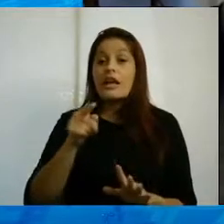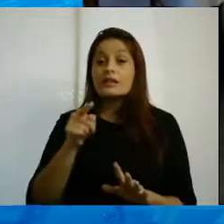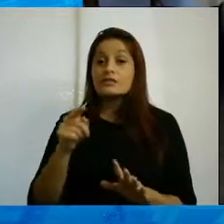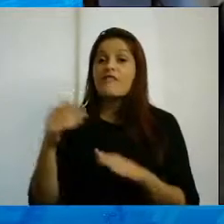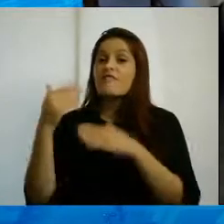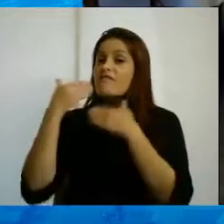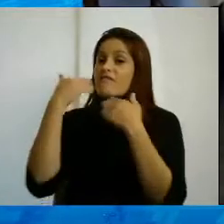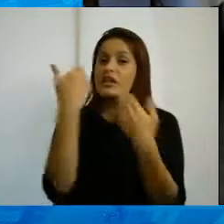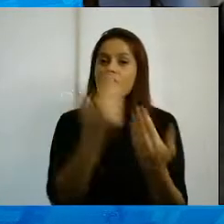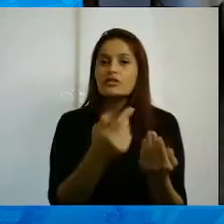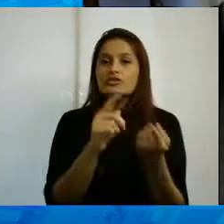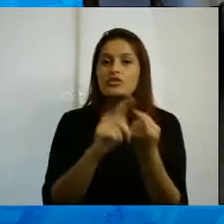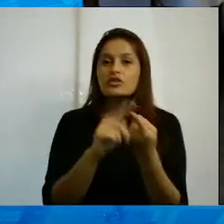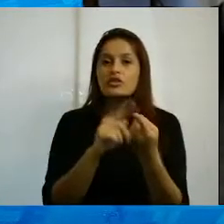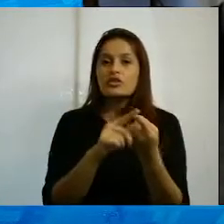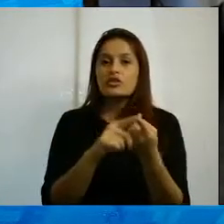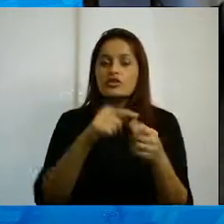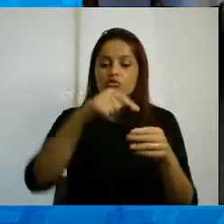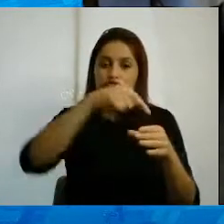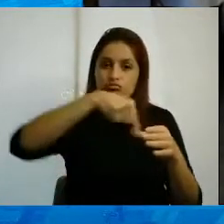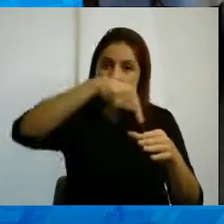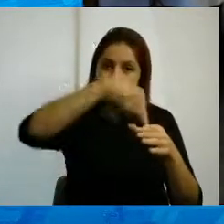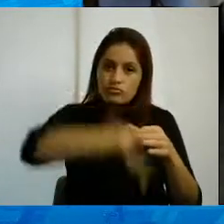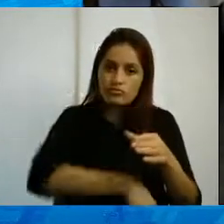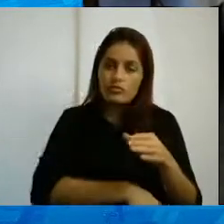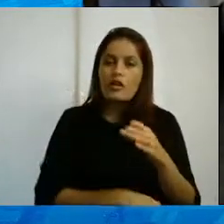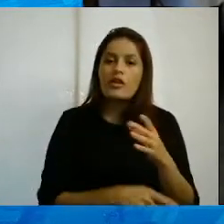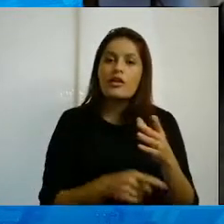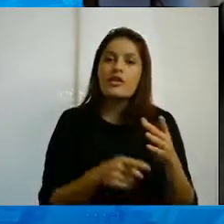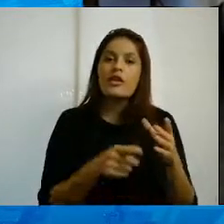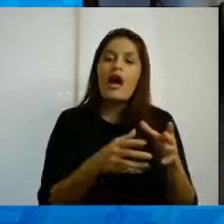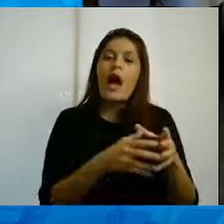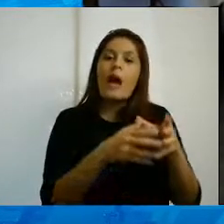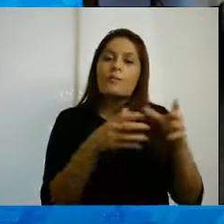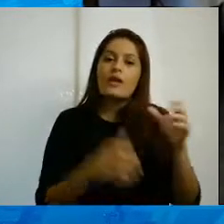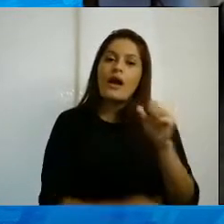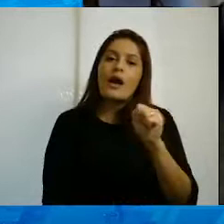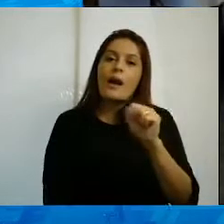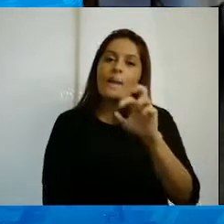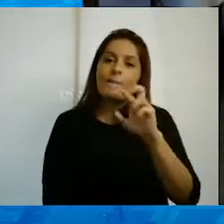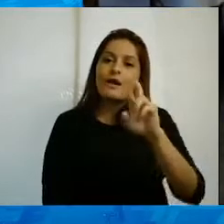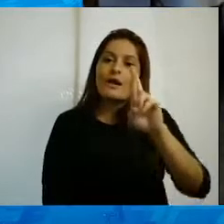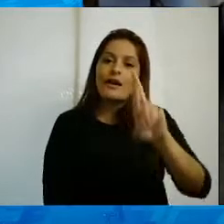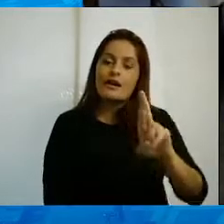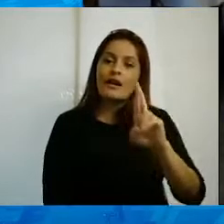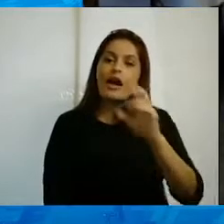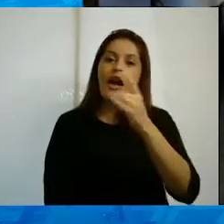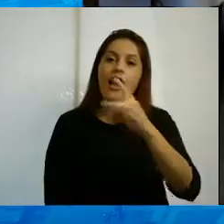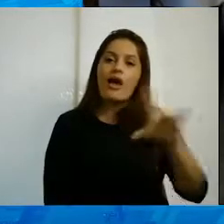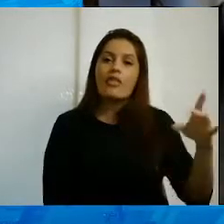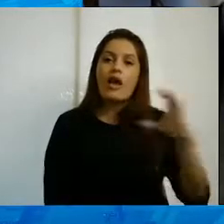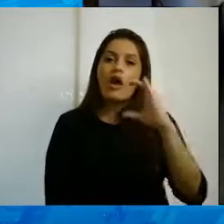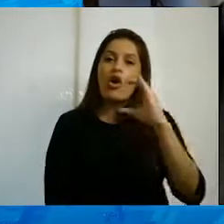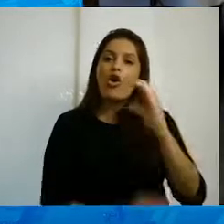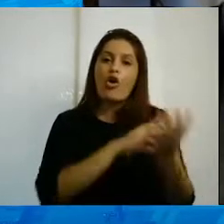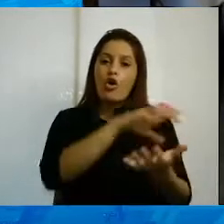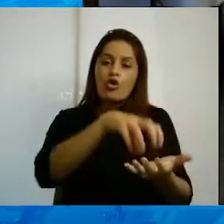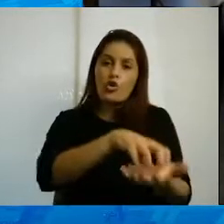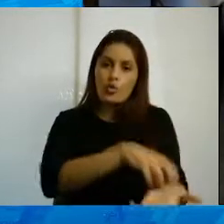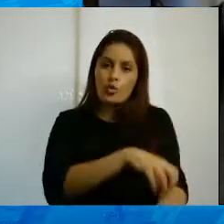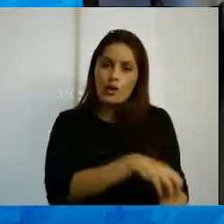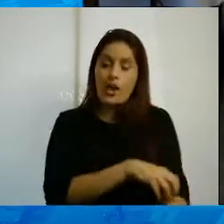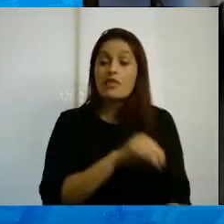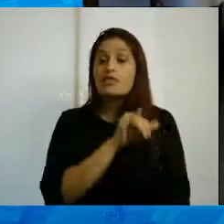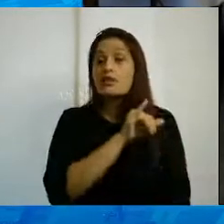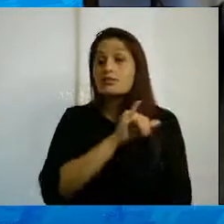beneficio tanto en materia de sondaje, diseño, infraestructura, ampliación de APRs de la comuna, que en su momento se va a estar